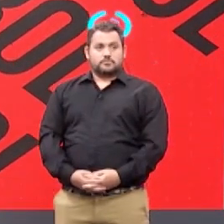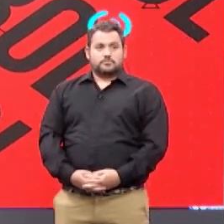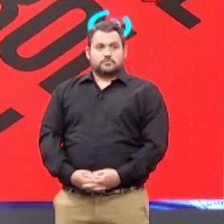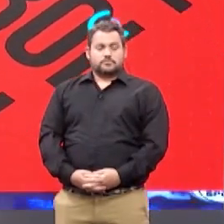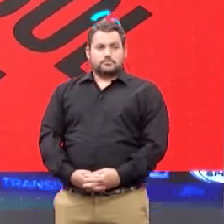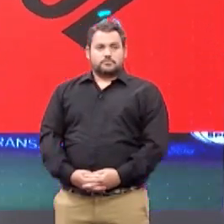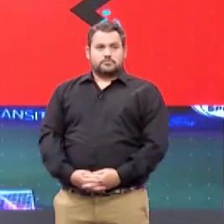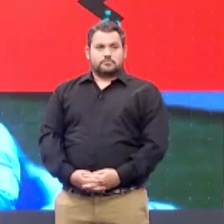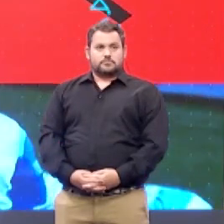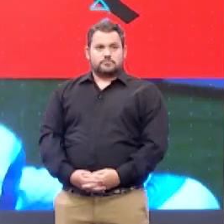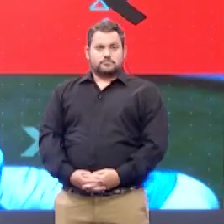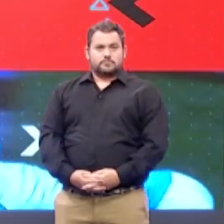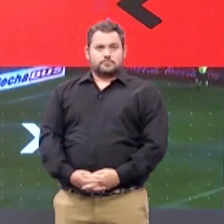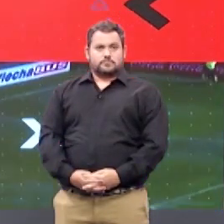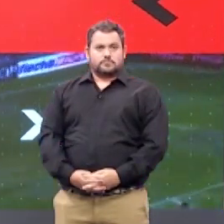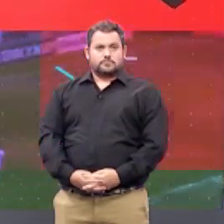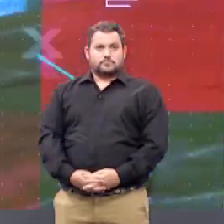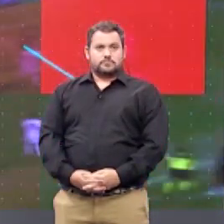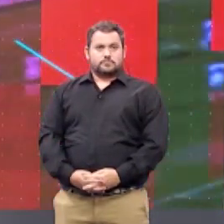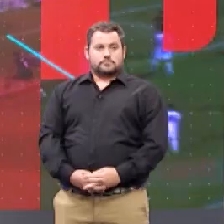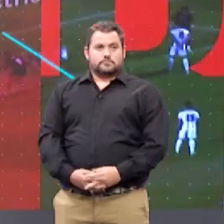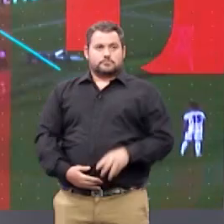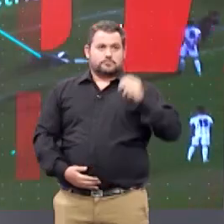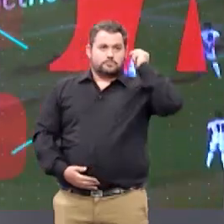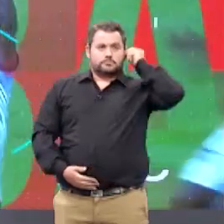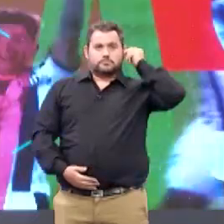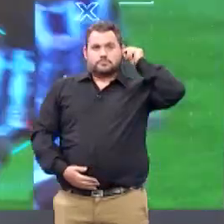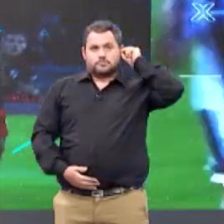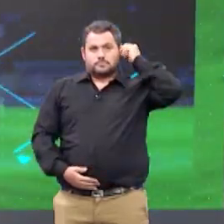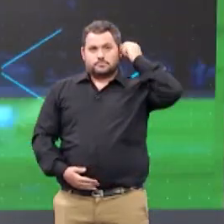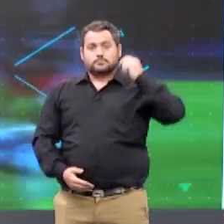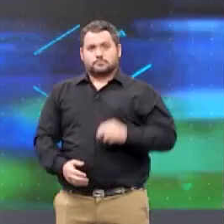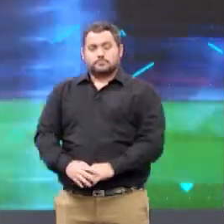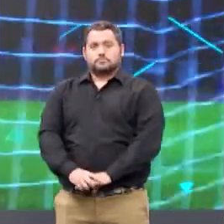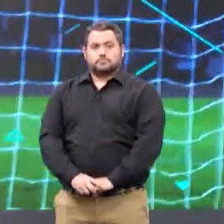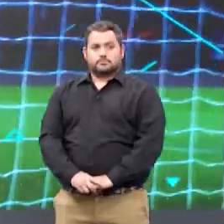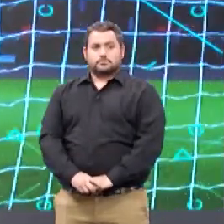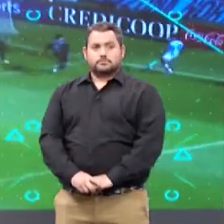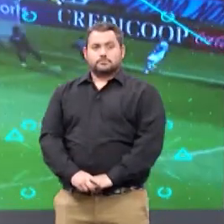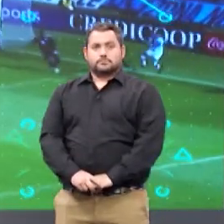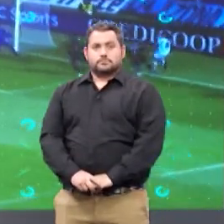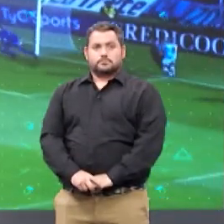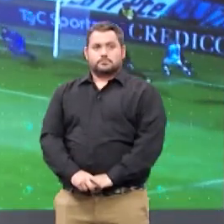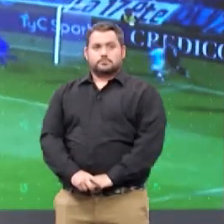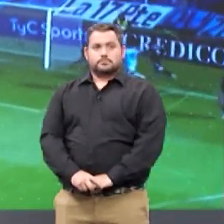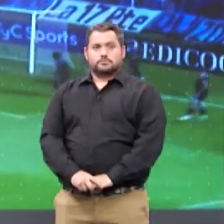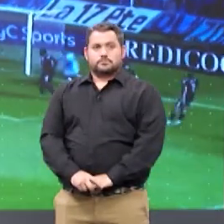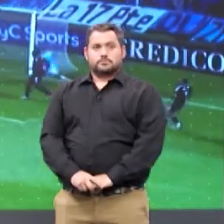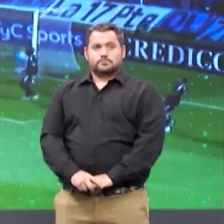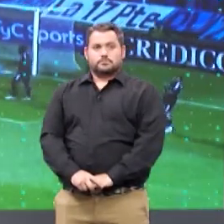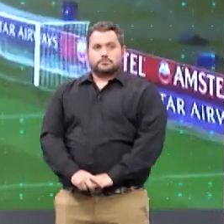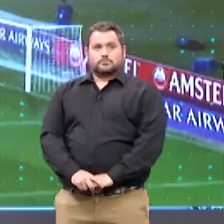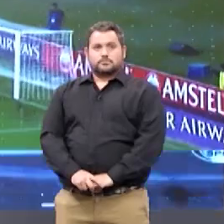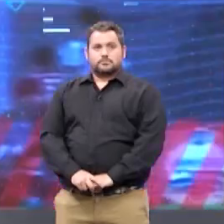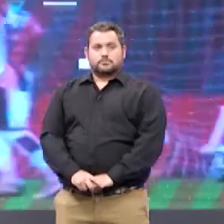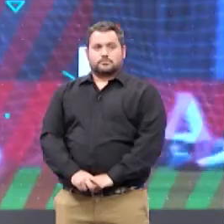técnico de Belgrano ni tampoco en la de Talleres, pero digo, ¿cómo pienso yo el partido? lo pienso, ¿en cuidarme más o en